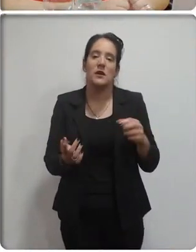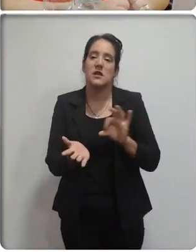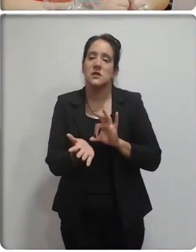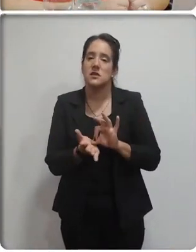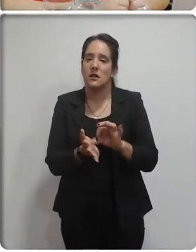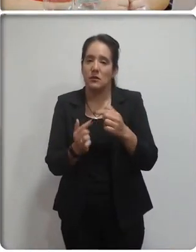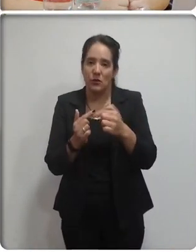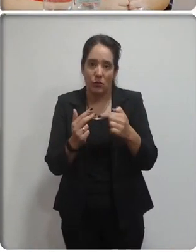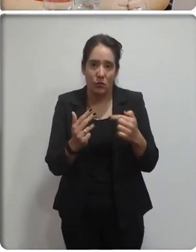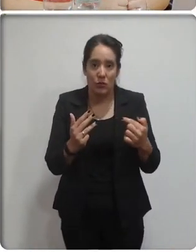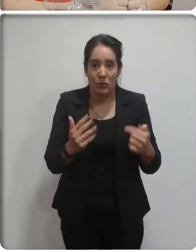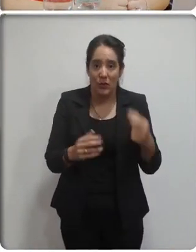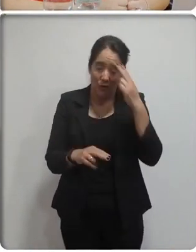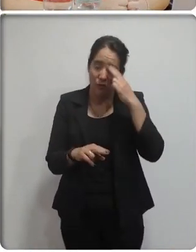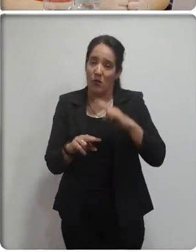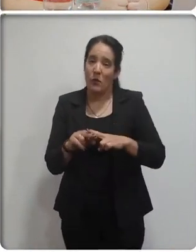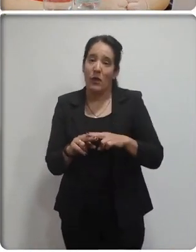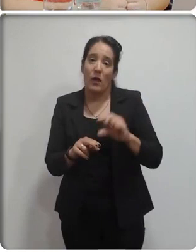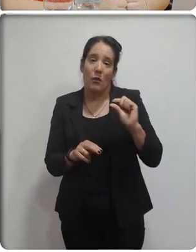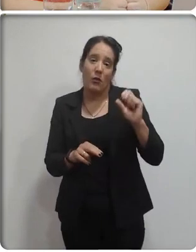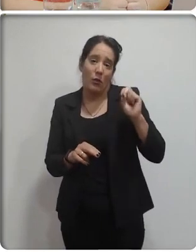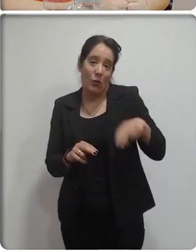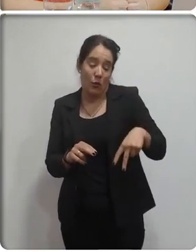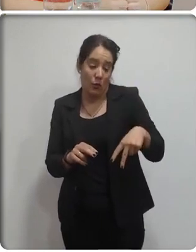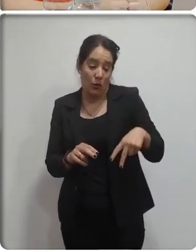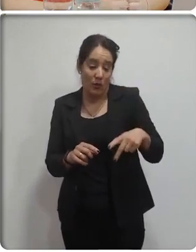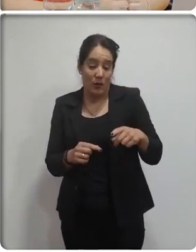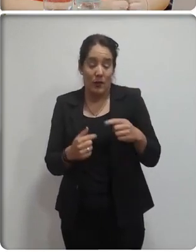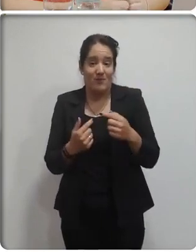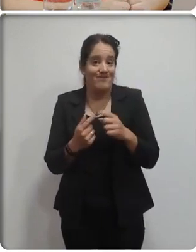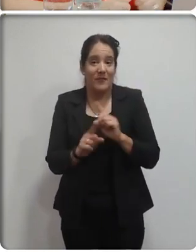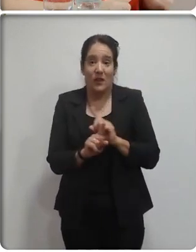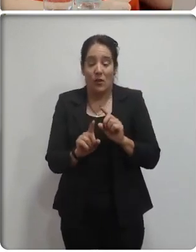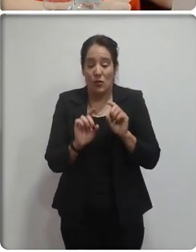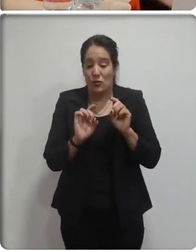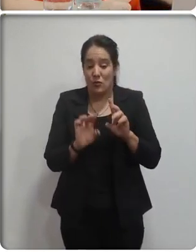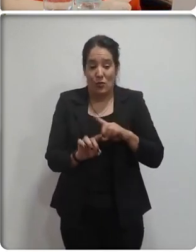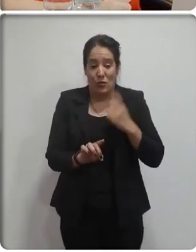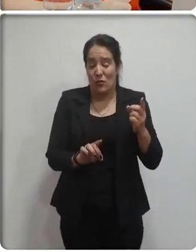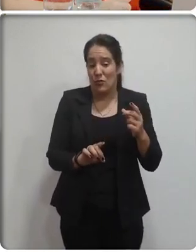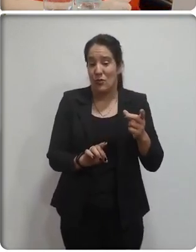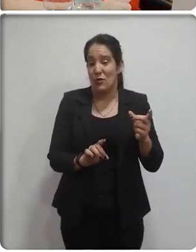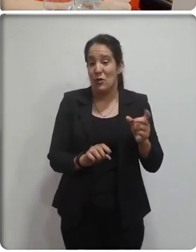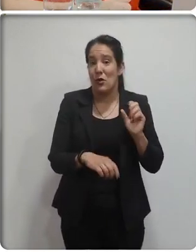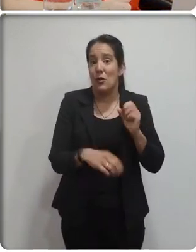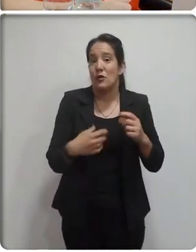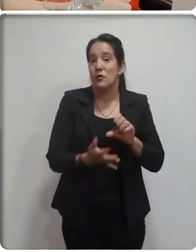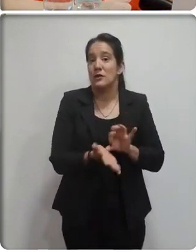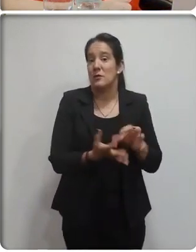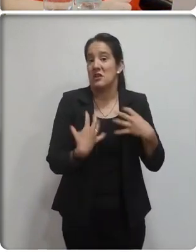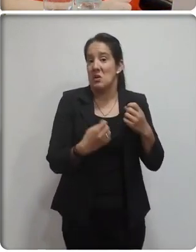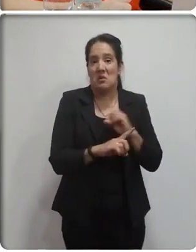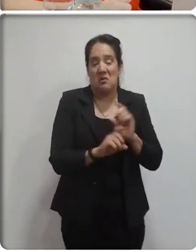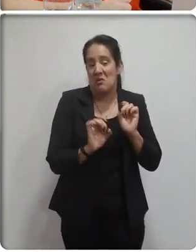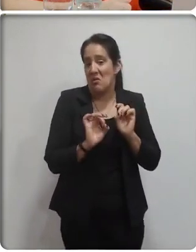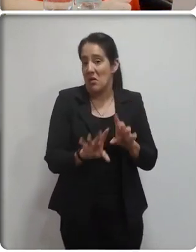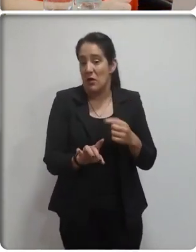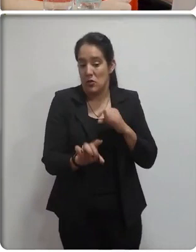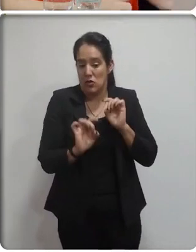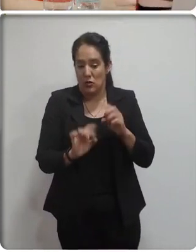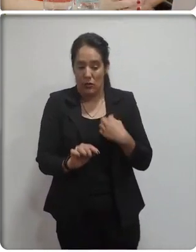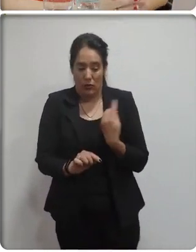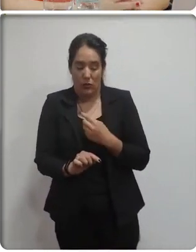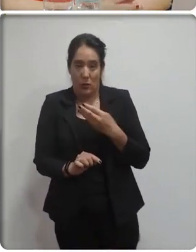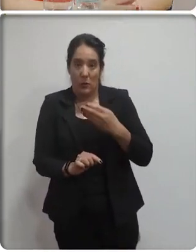en las patologías poco frecuentes y anomalías congénitas que no son brindadas por otros prestadores y que no están incluidas en el Plan Integral de Atención